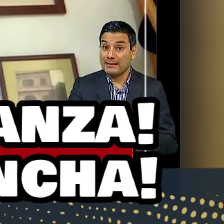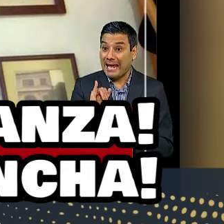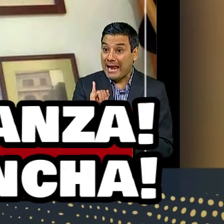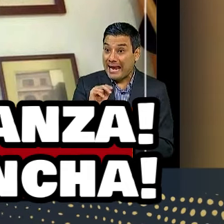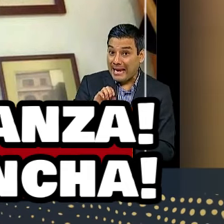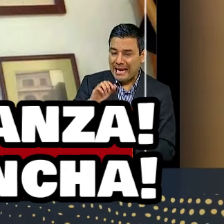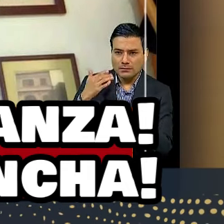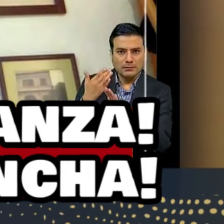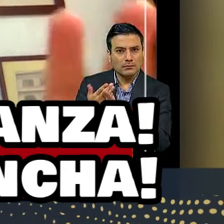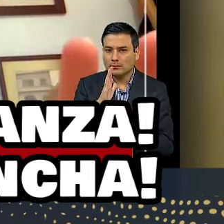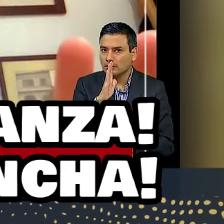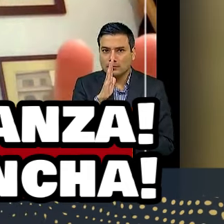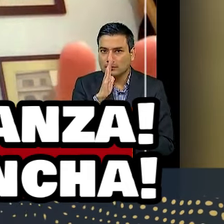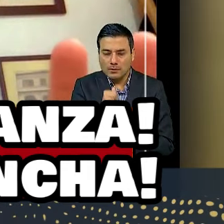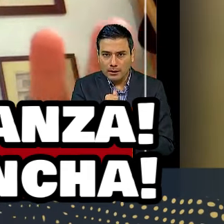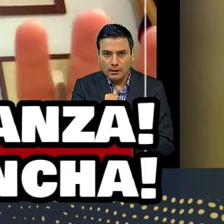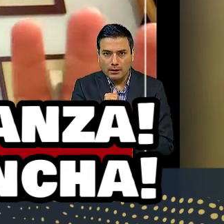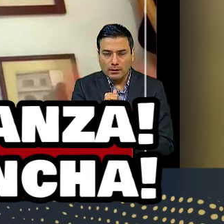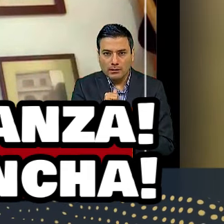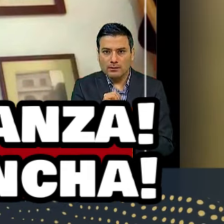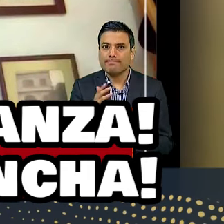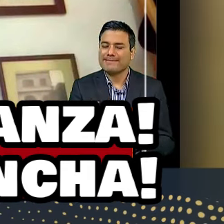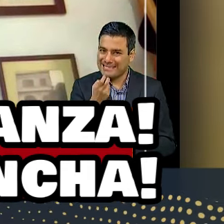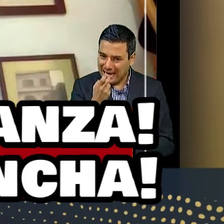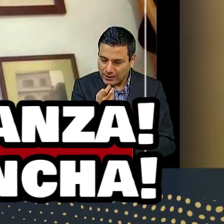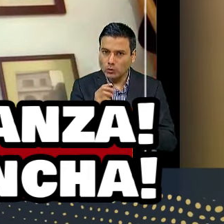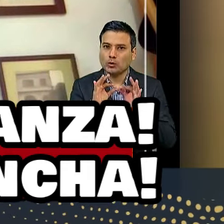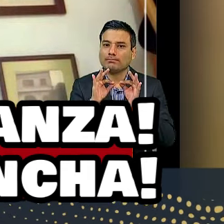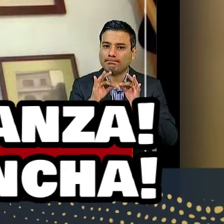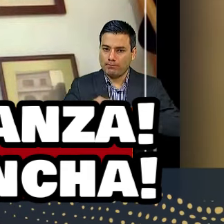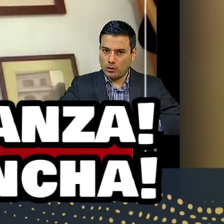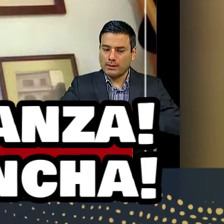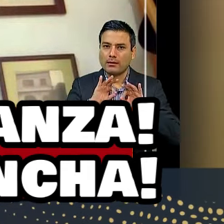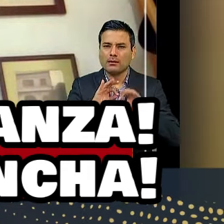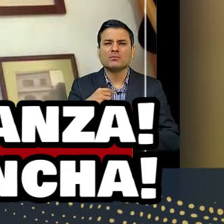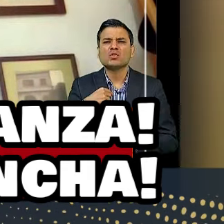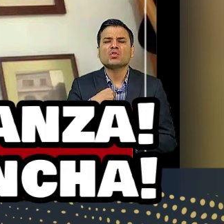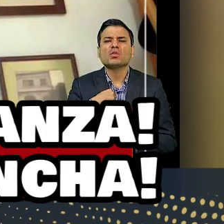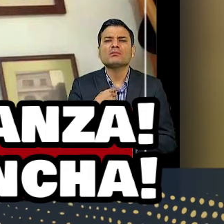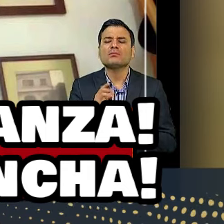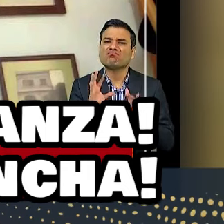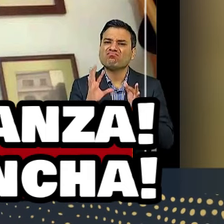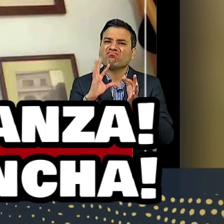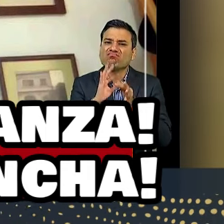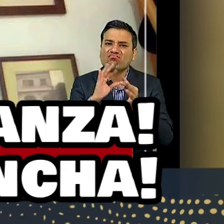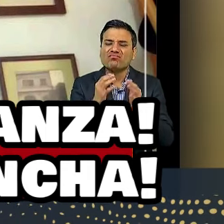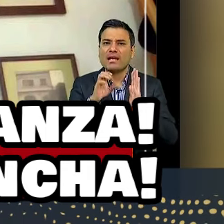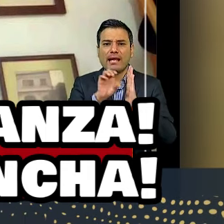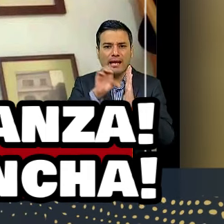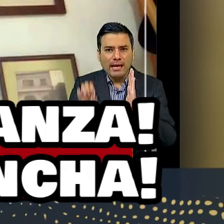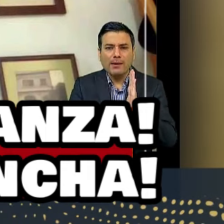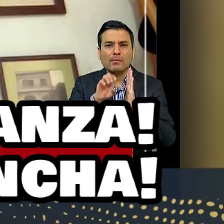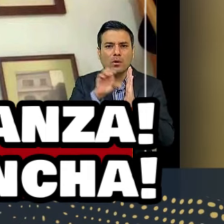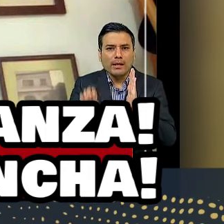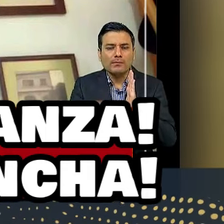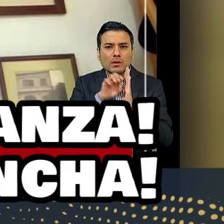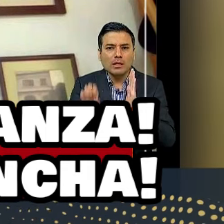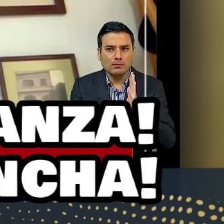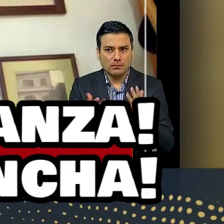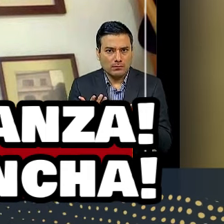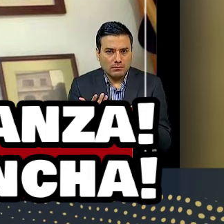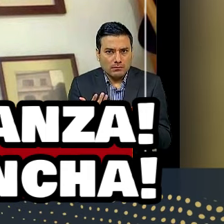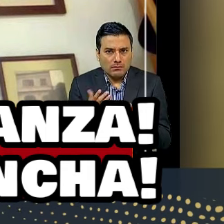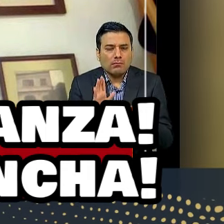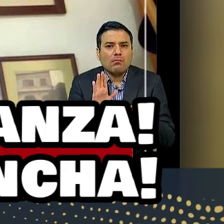INE en las actividades de todos los partidos Eso me parece muy importante pero hago estos señalamientos con con datos certeros Y precisos de lo que ha